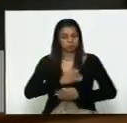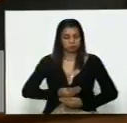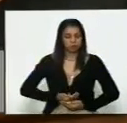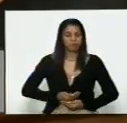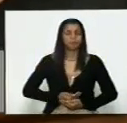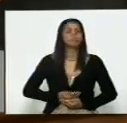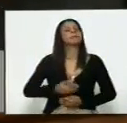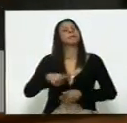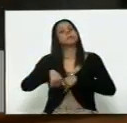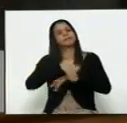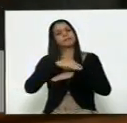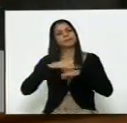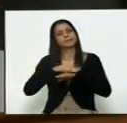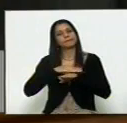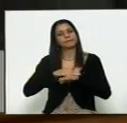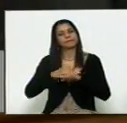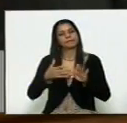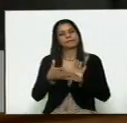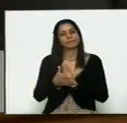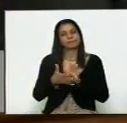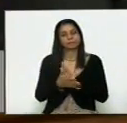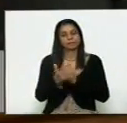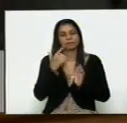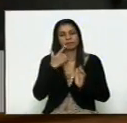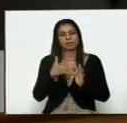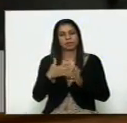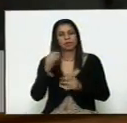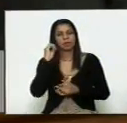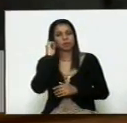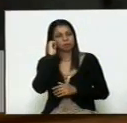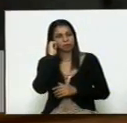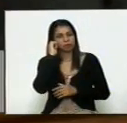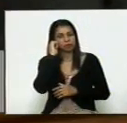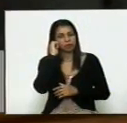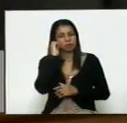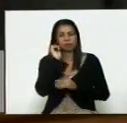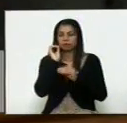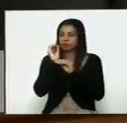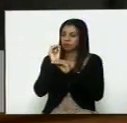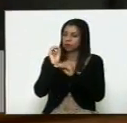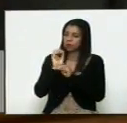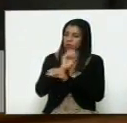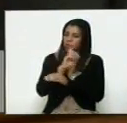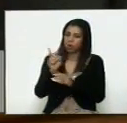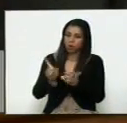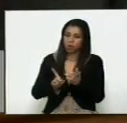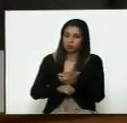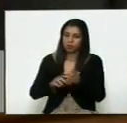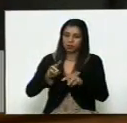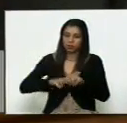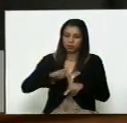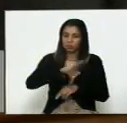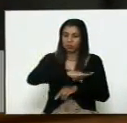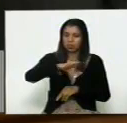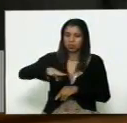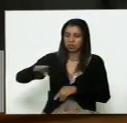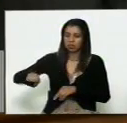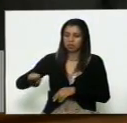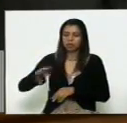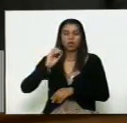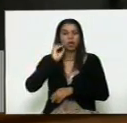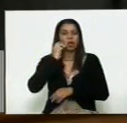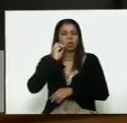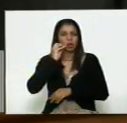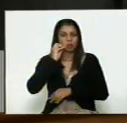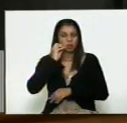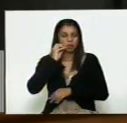Poder Popular, con competencia en materia de mujeres y de protección integral de niños, niñas y